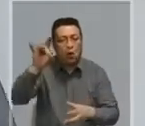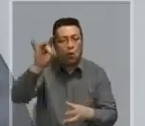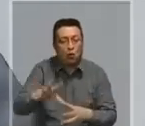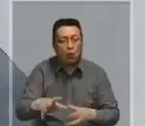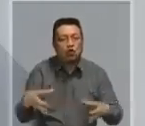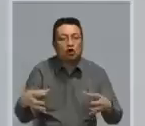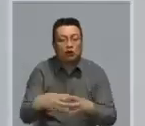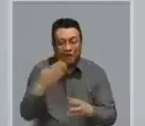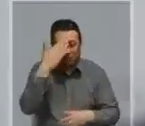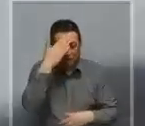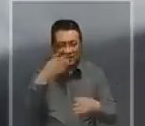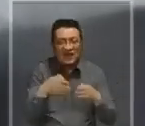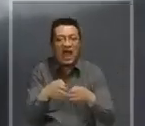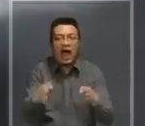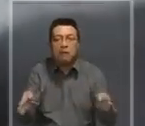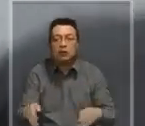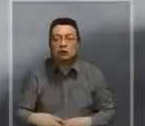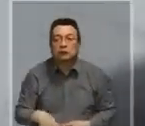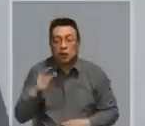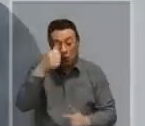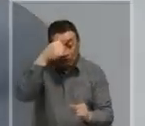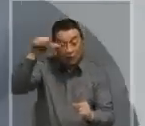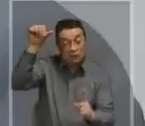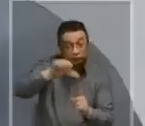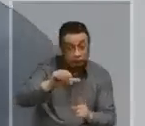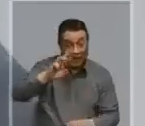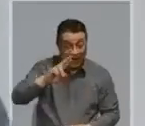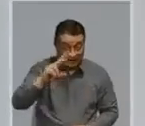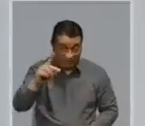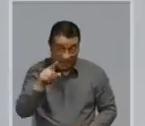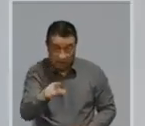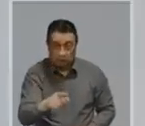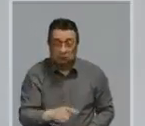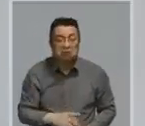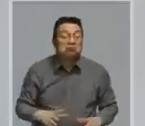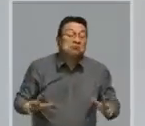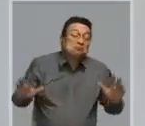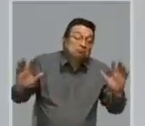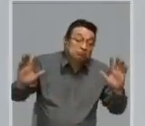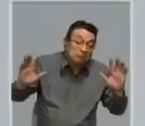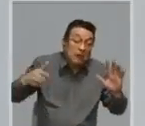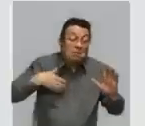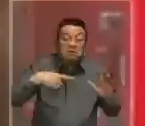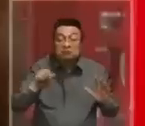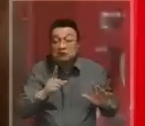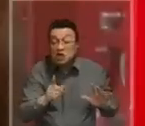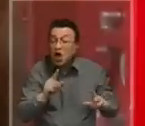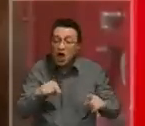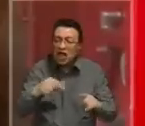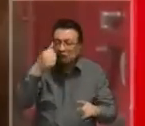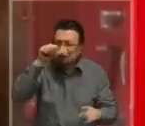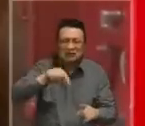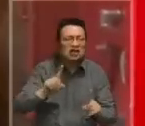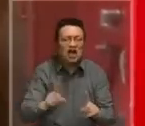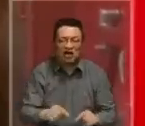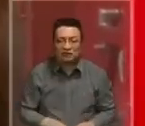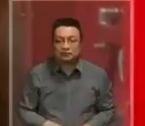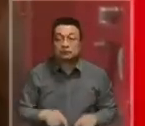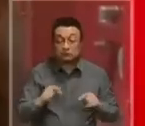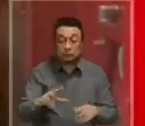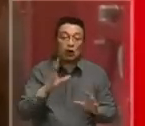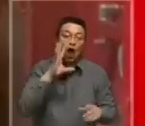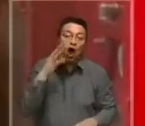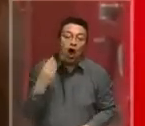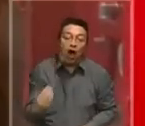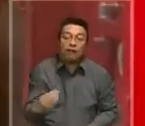partido único del Frente Amplio. ¿Se castiga a Revolución Democrática, ministro? En ningún caso yo creo que puede ser eso. Evidentemente, Revolución